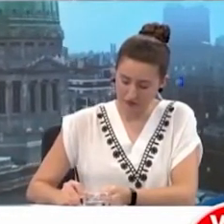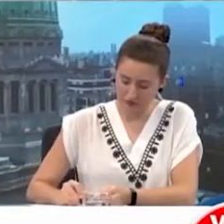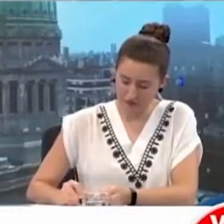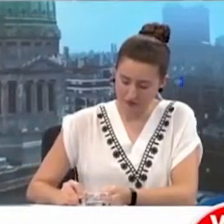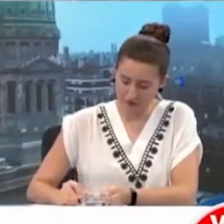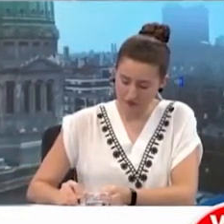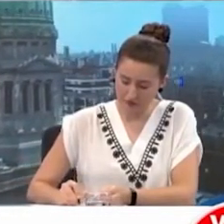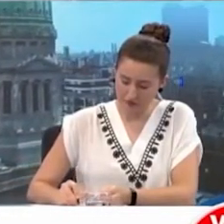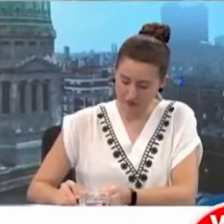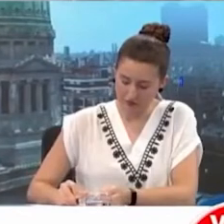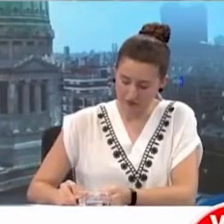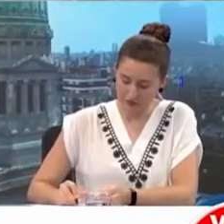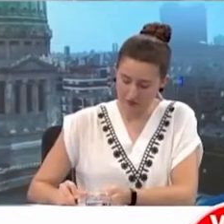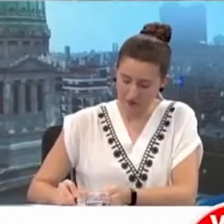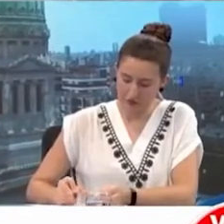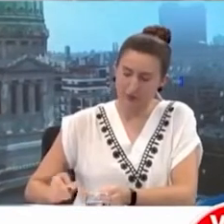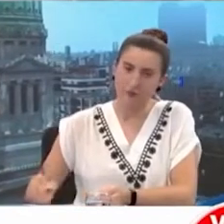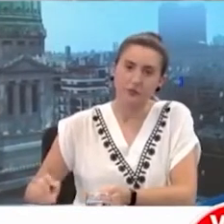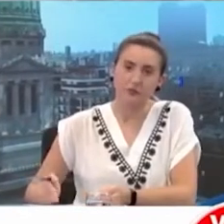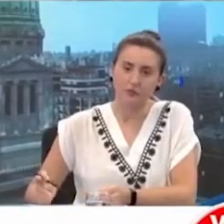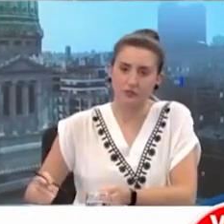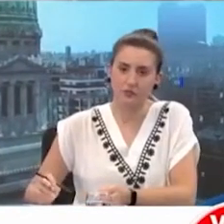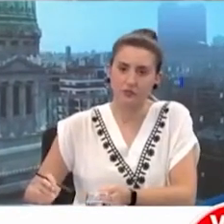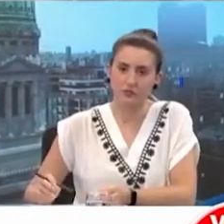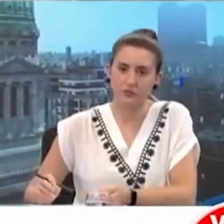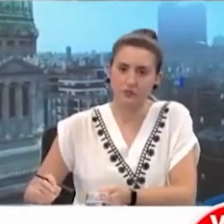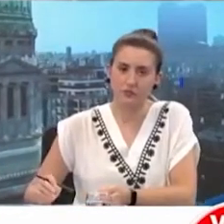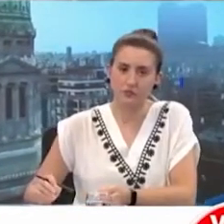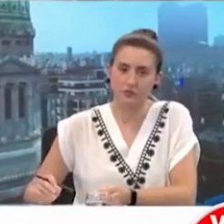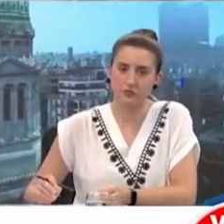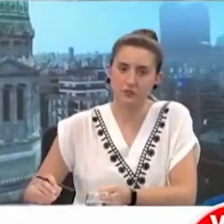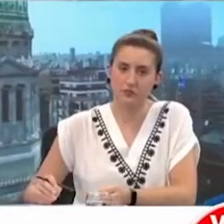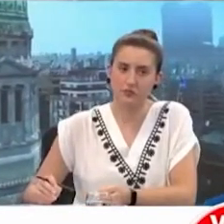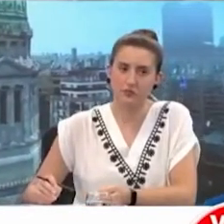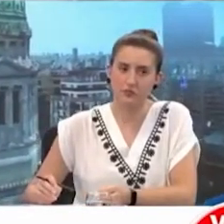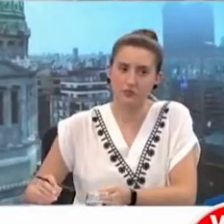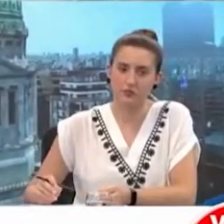preferido no tratar el fondo monetario internacional